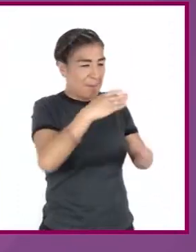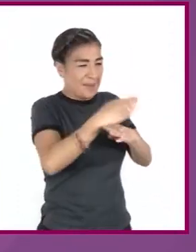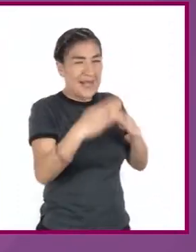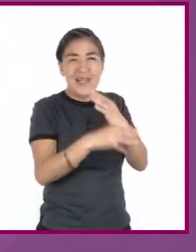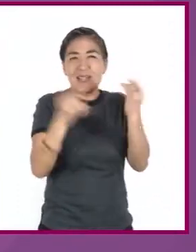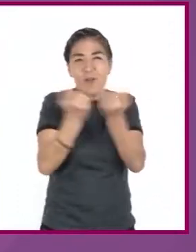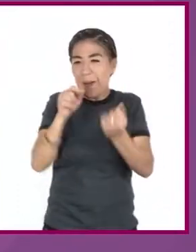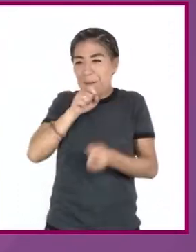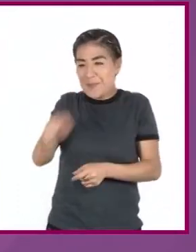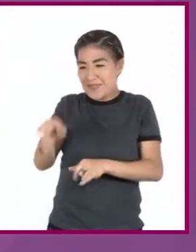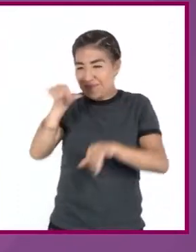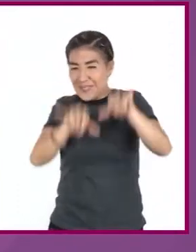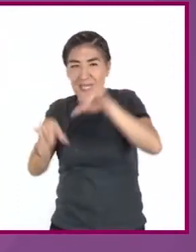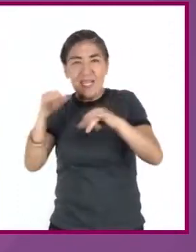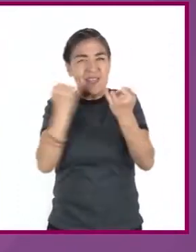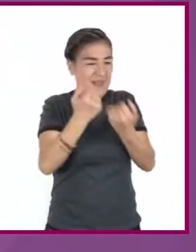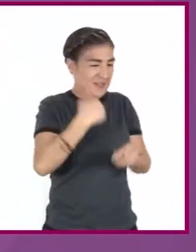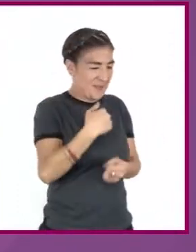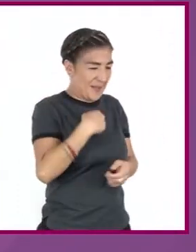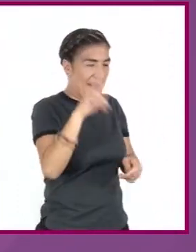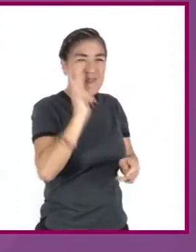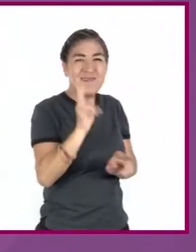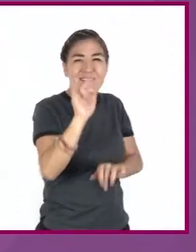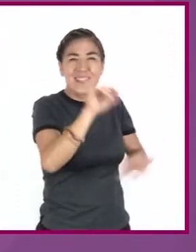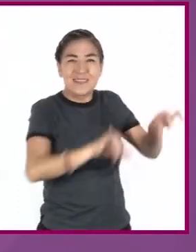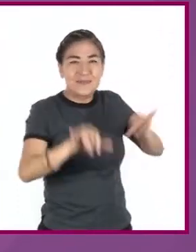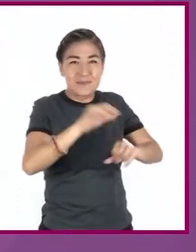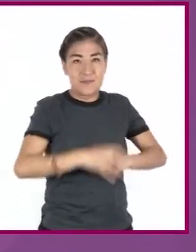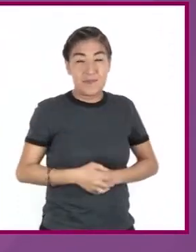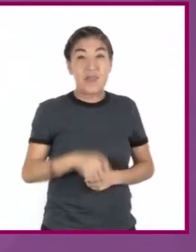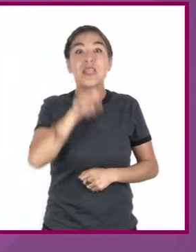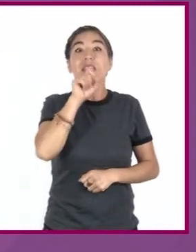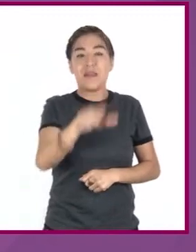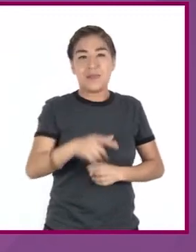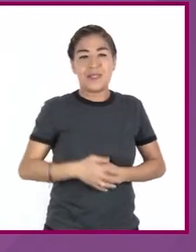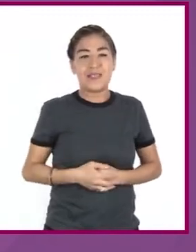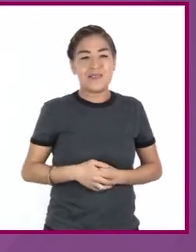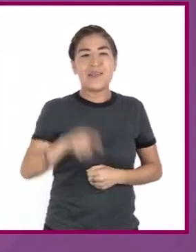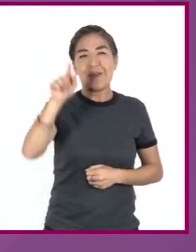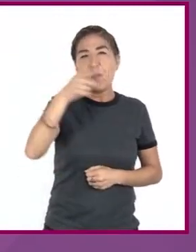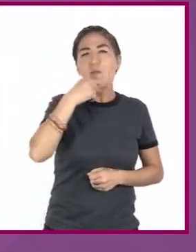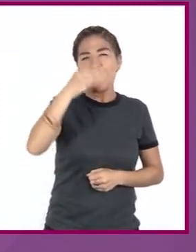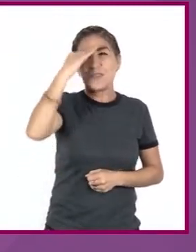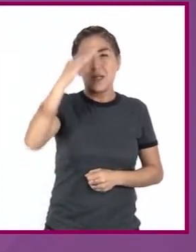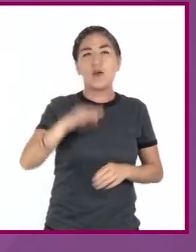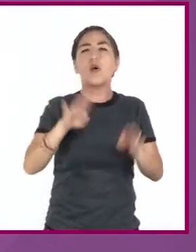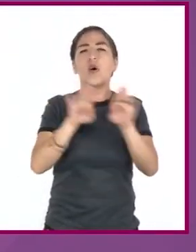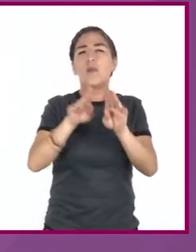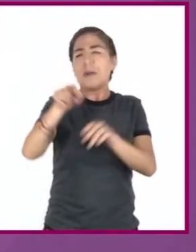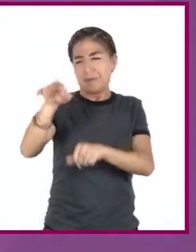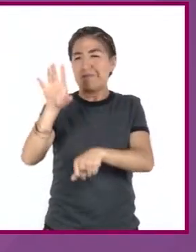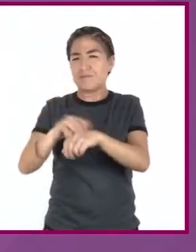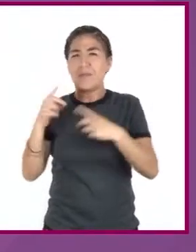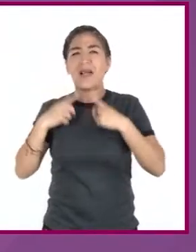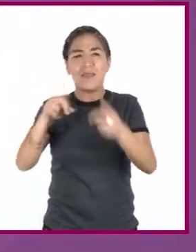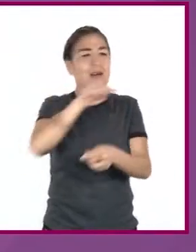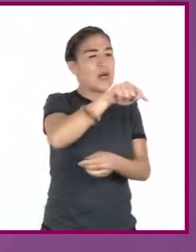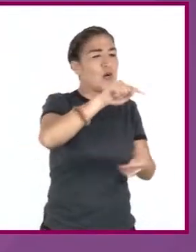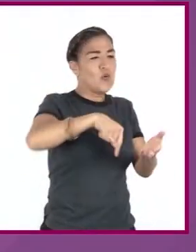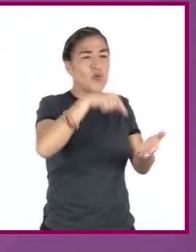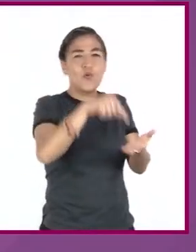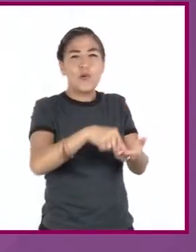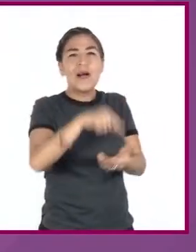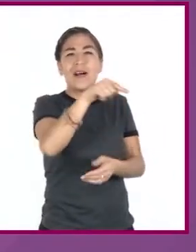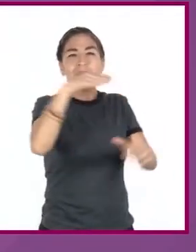reproducir los experimentos de David escritos en los libros. De hecho, el señor Ribot me asignó un área en la librería donde pude montar una especie